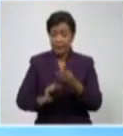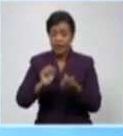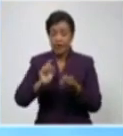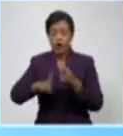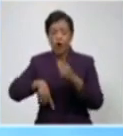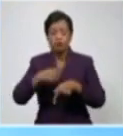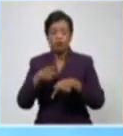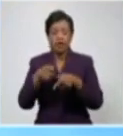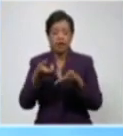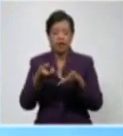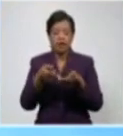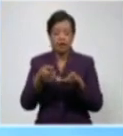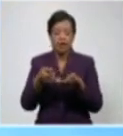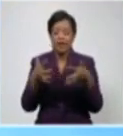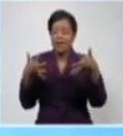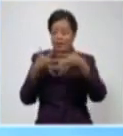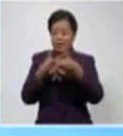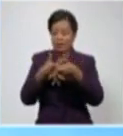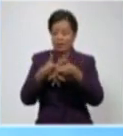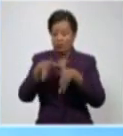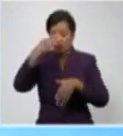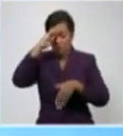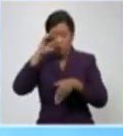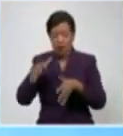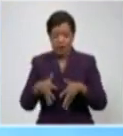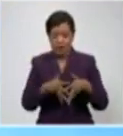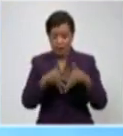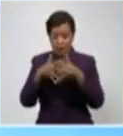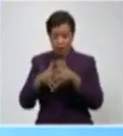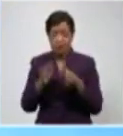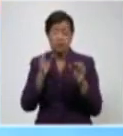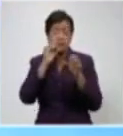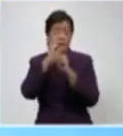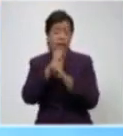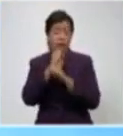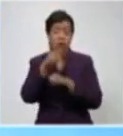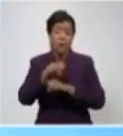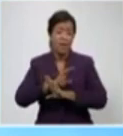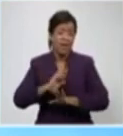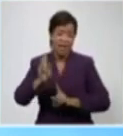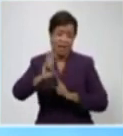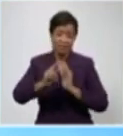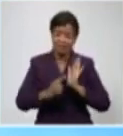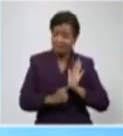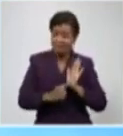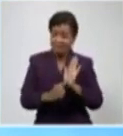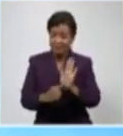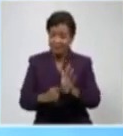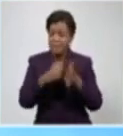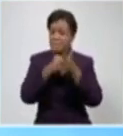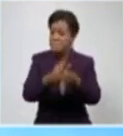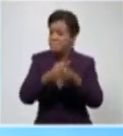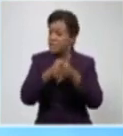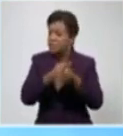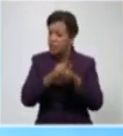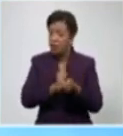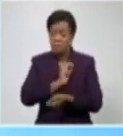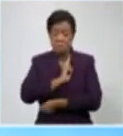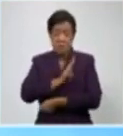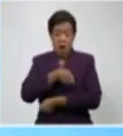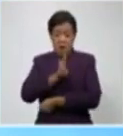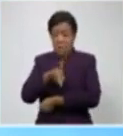Estados Unidos, secretos que dejan de serlo, presiones de unos sobre otros, órdenes que